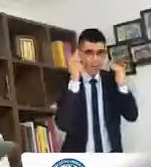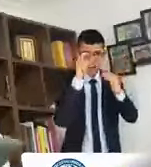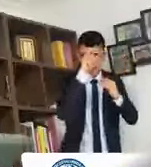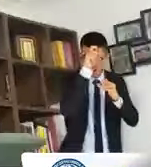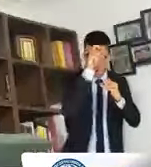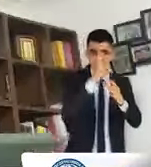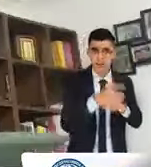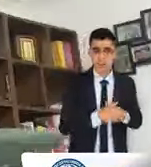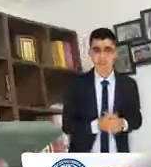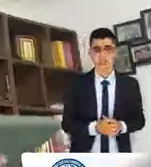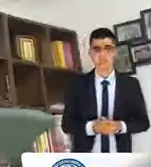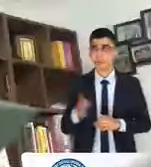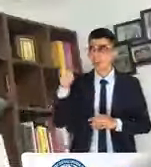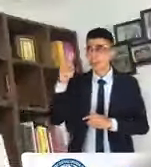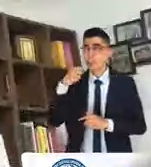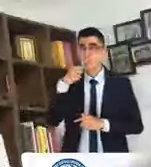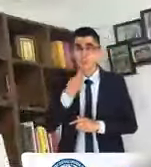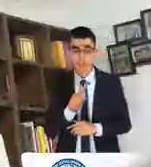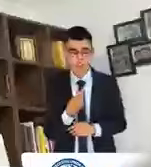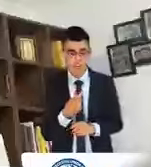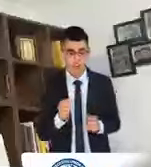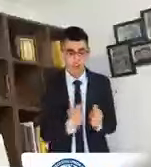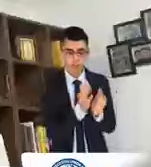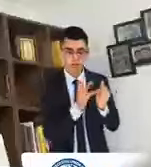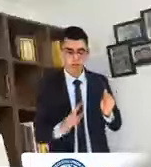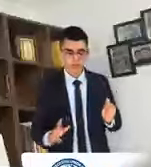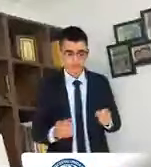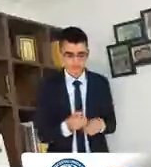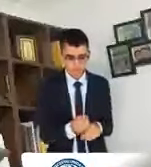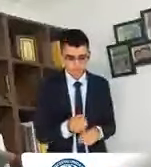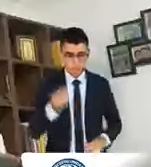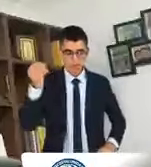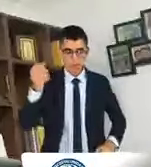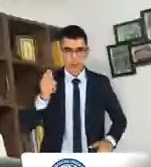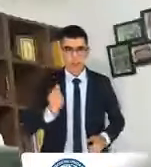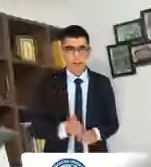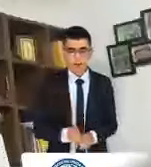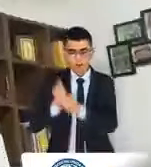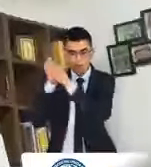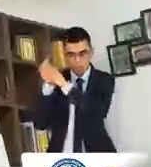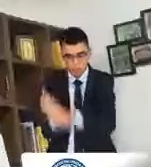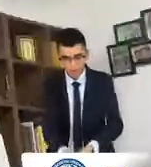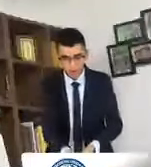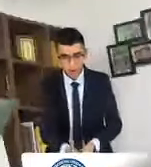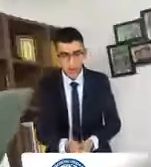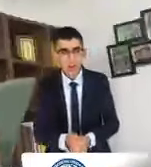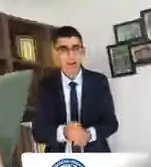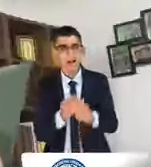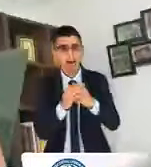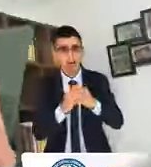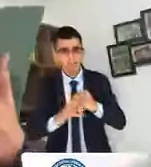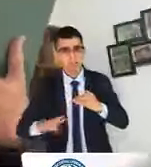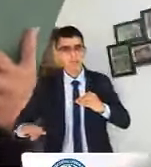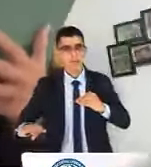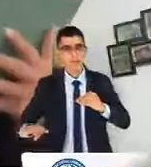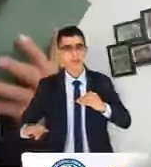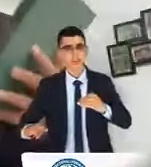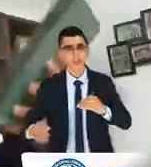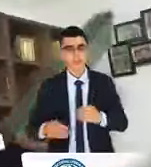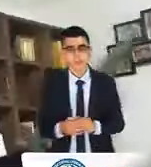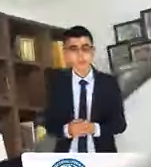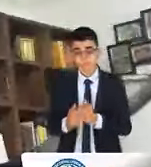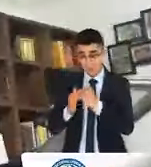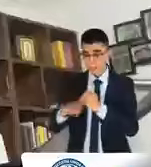Moisés, extiende tu vara. Y Moisés extendió la vara y se partió el mar en